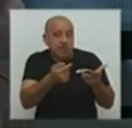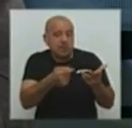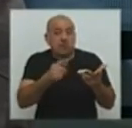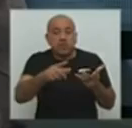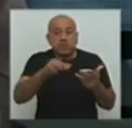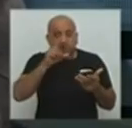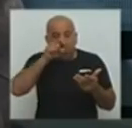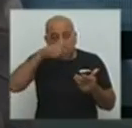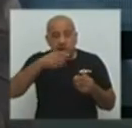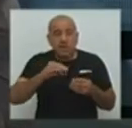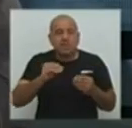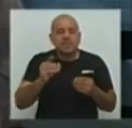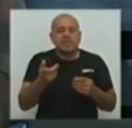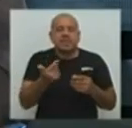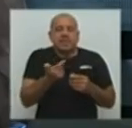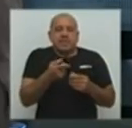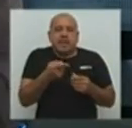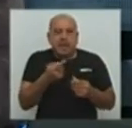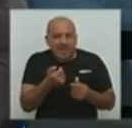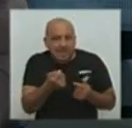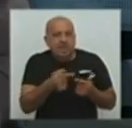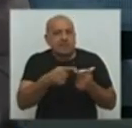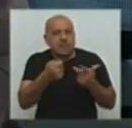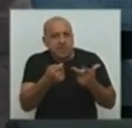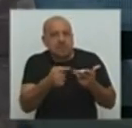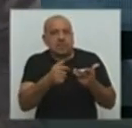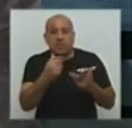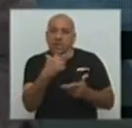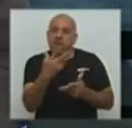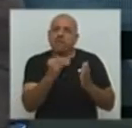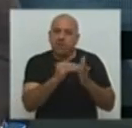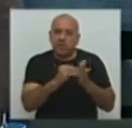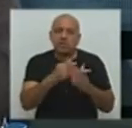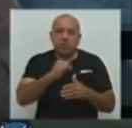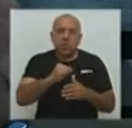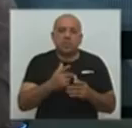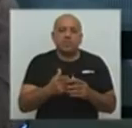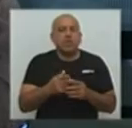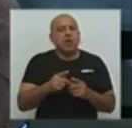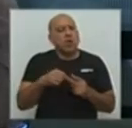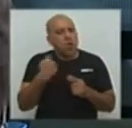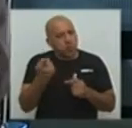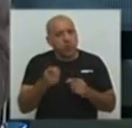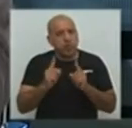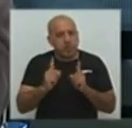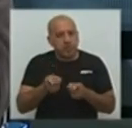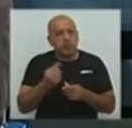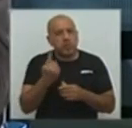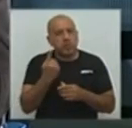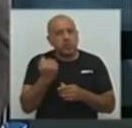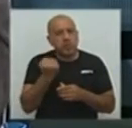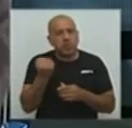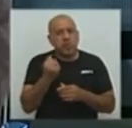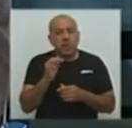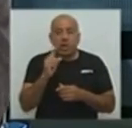anterior y sacar una ventaja más amplia en el marcador y terminar apretado con ese 1 a 0 y el otro dato es que no le cobran un penal en